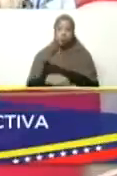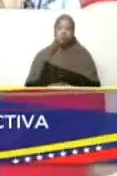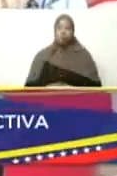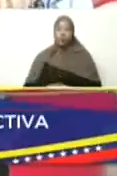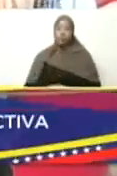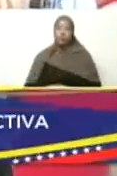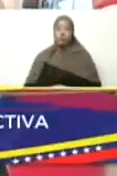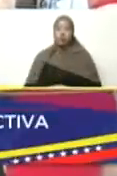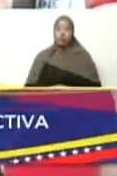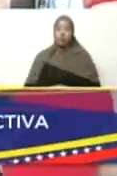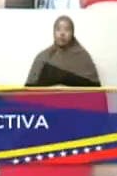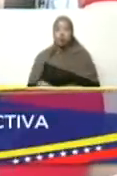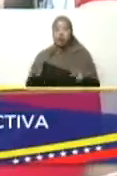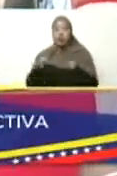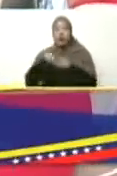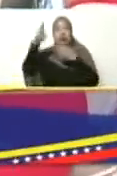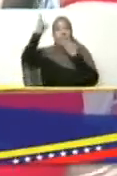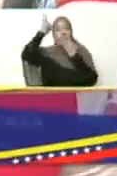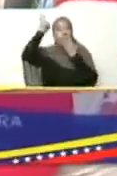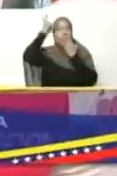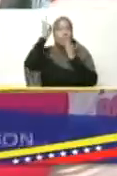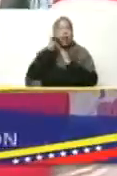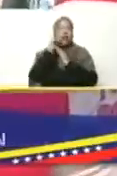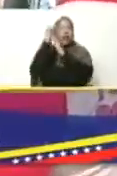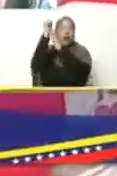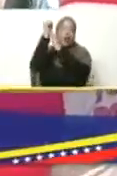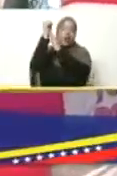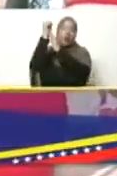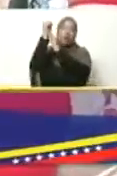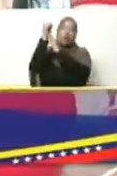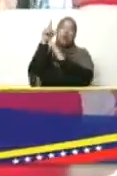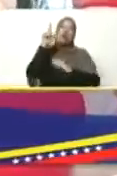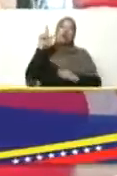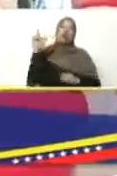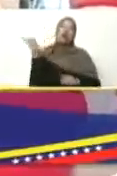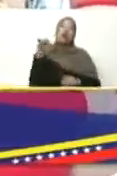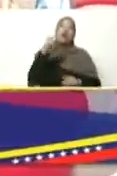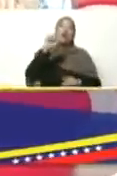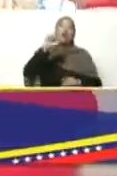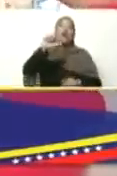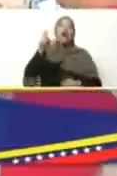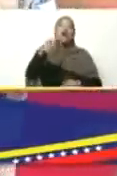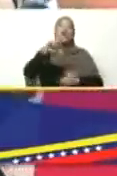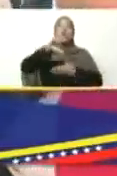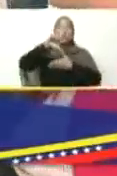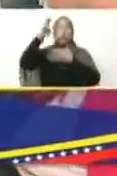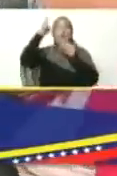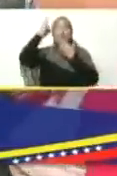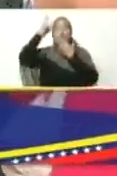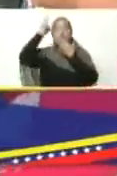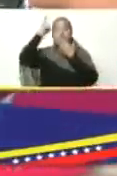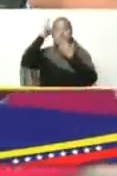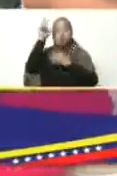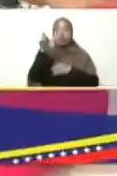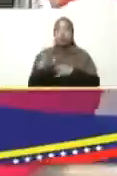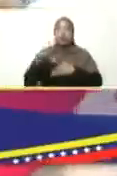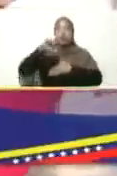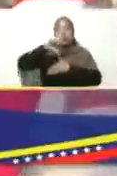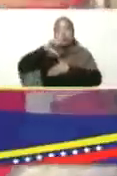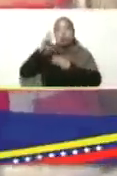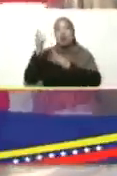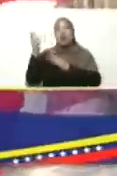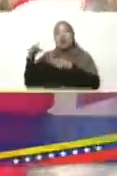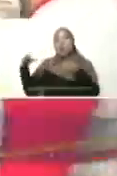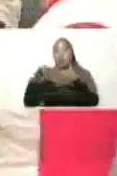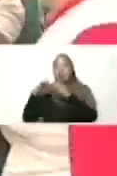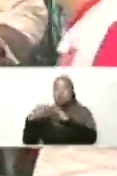Socialismo de Guaycaipuro, de Urimare, el socialismo indoamericano. Vamos a darle la orden entonces. Así es, presidente, que usted sea el que